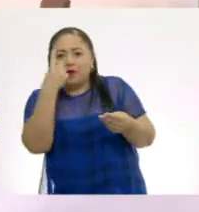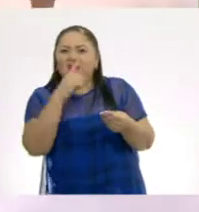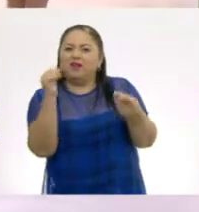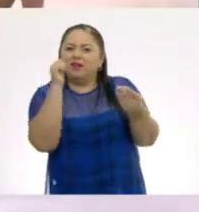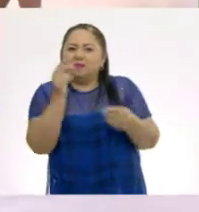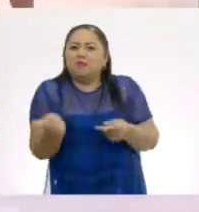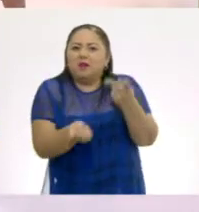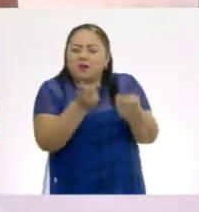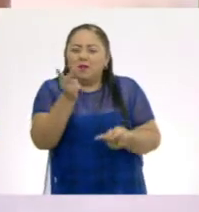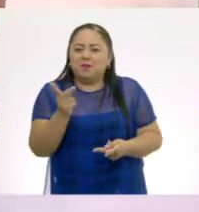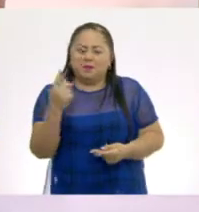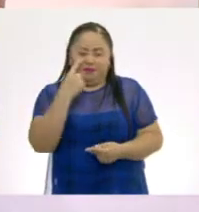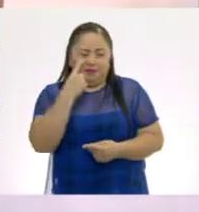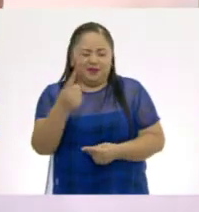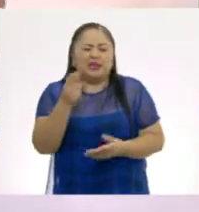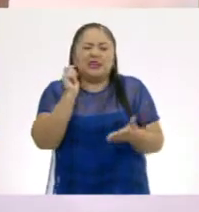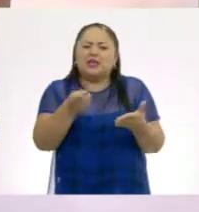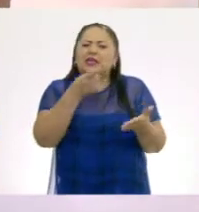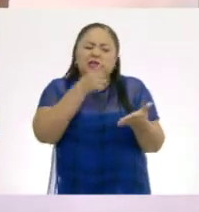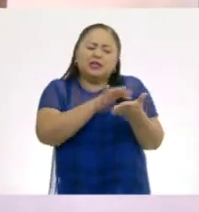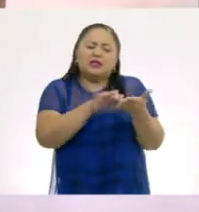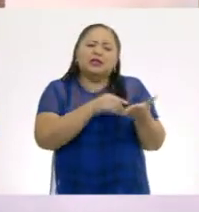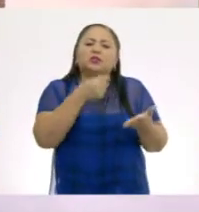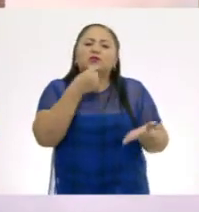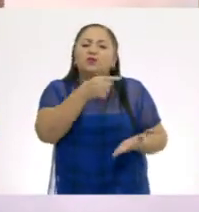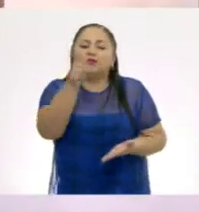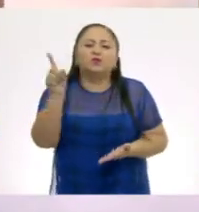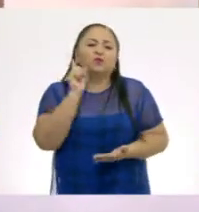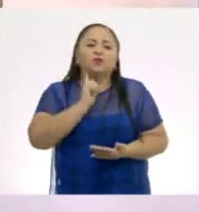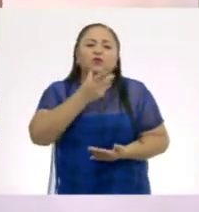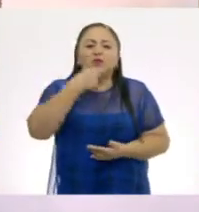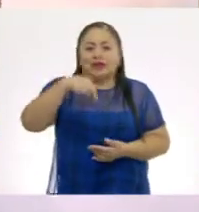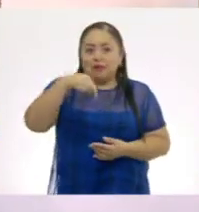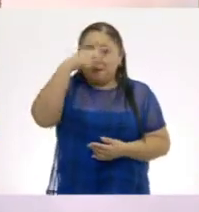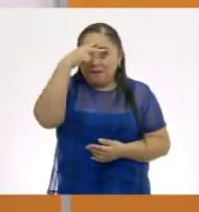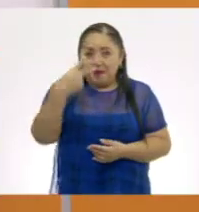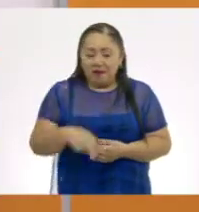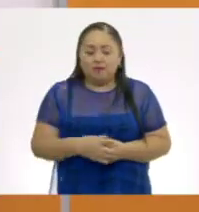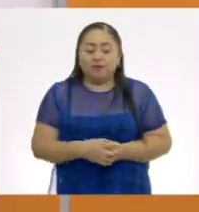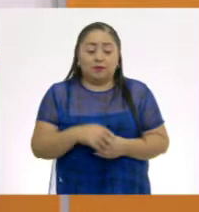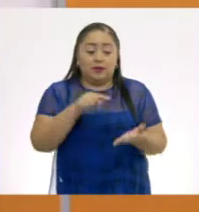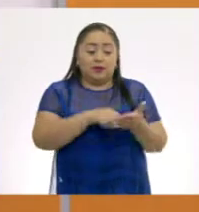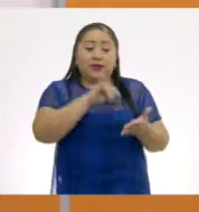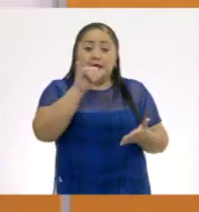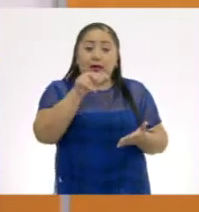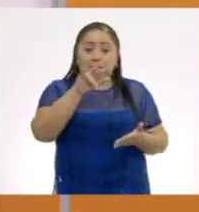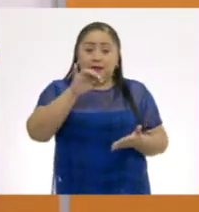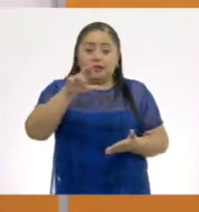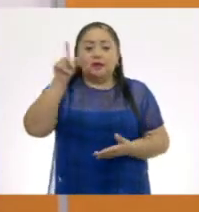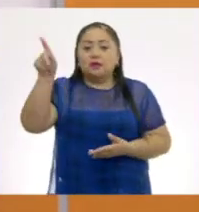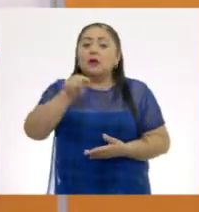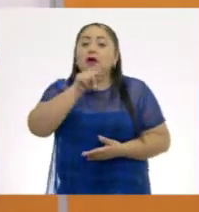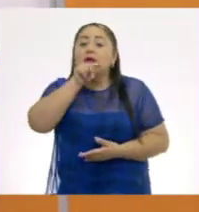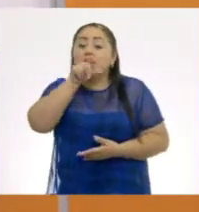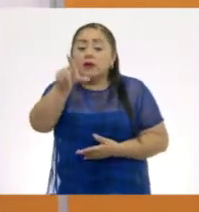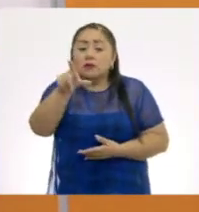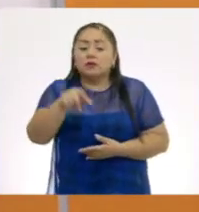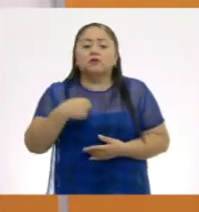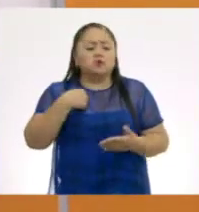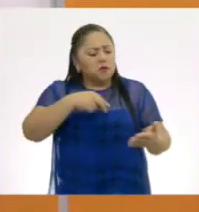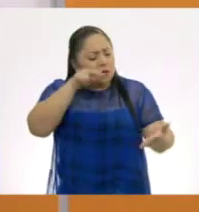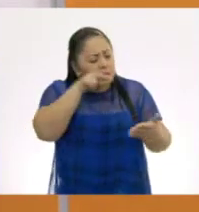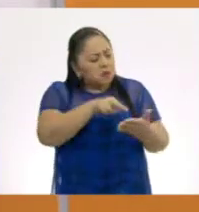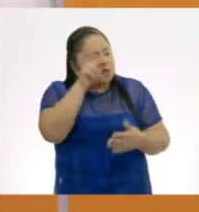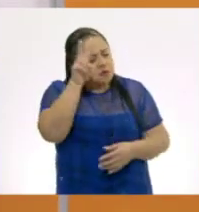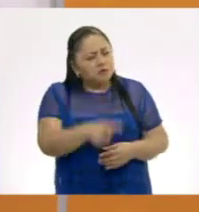Muy bien. Vamos a ver qué nos dicen los niños y las niñas de México. Javier de Jalisco. He visto algunos